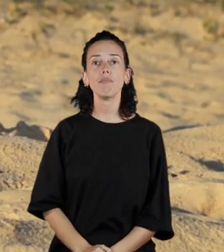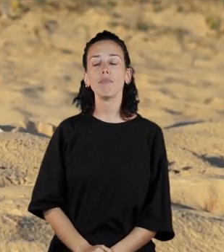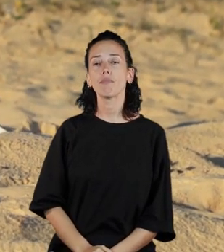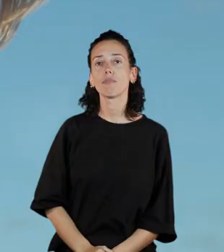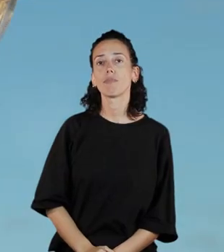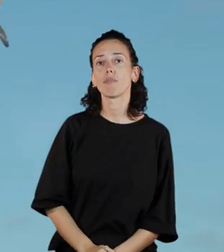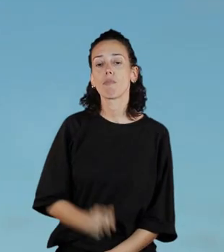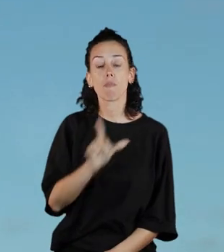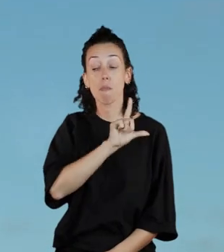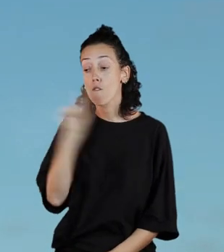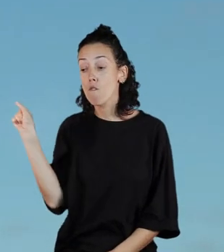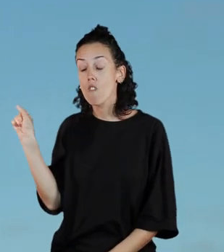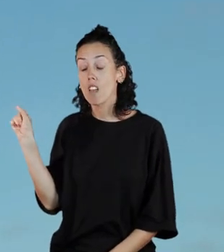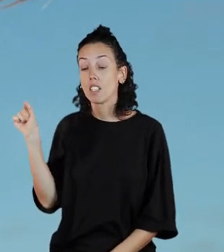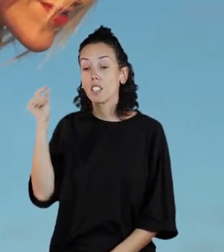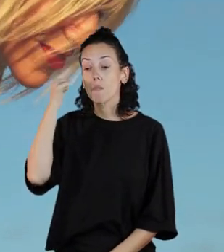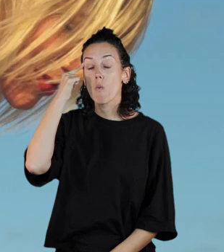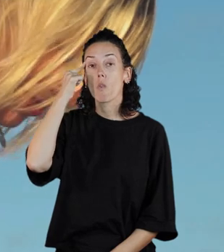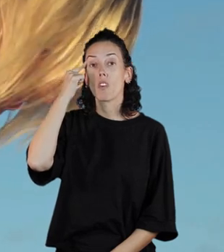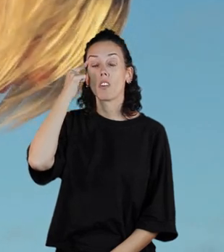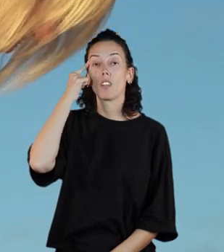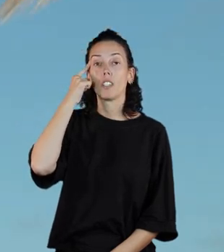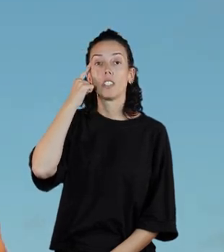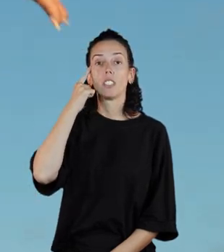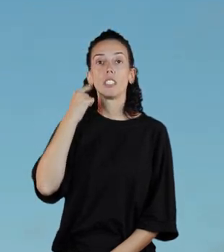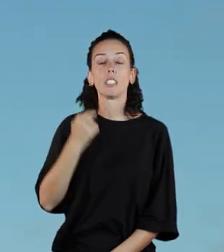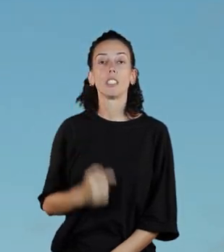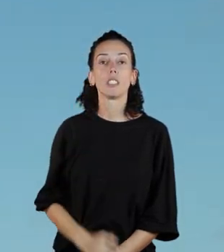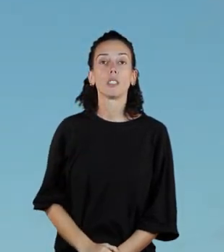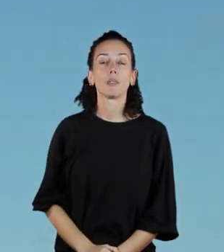Me fui y me acuerdo que